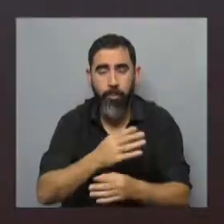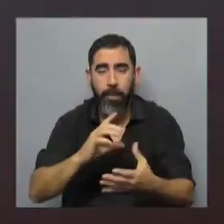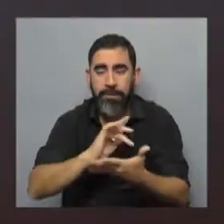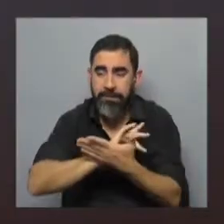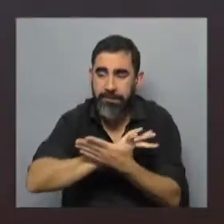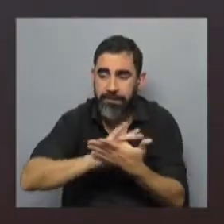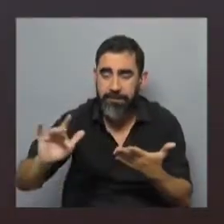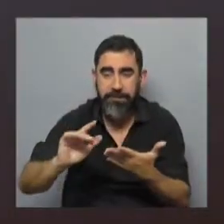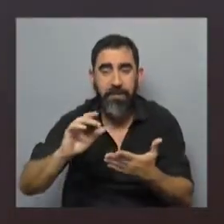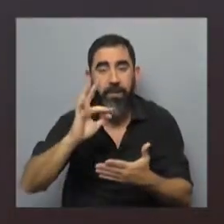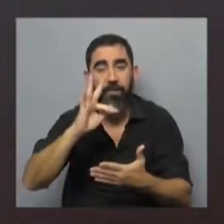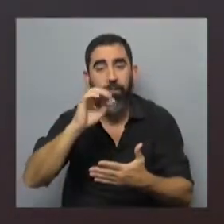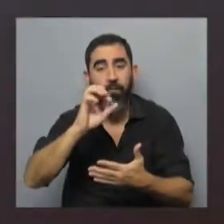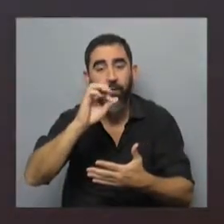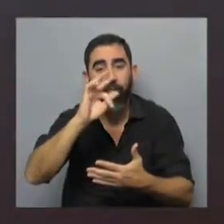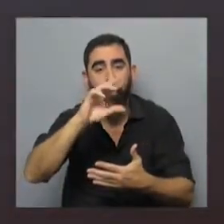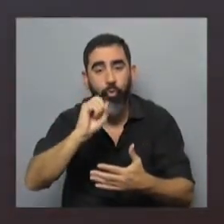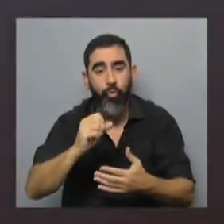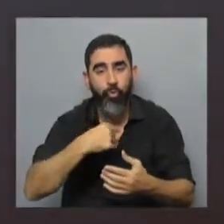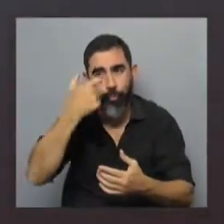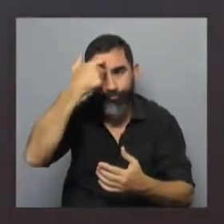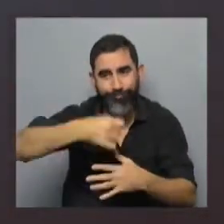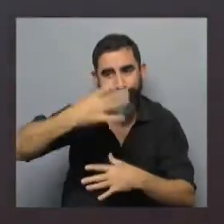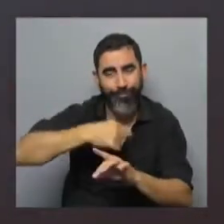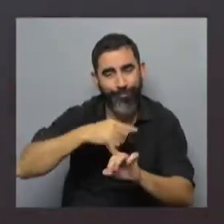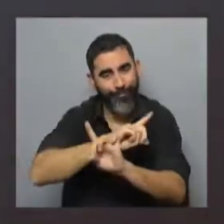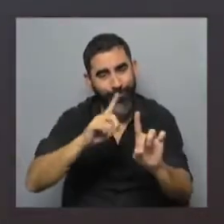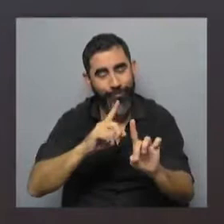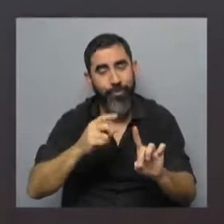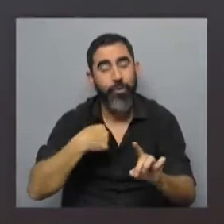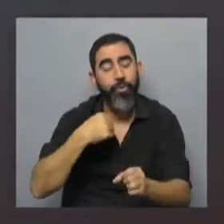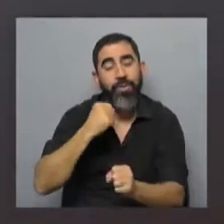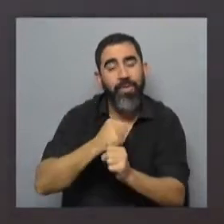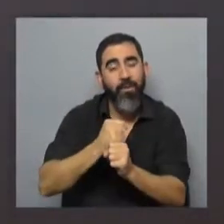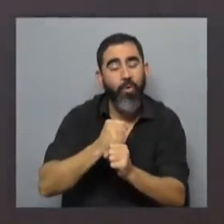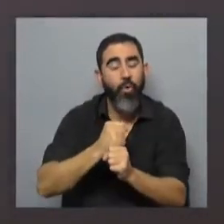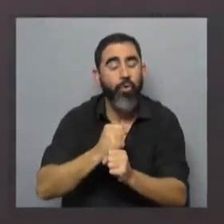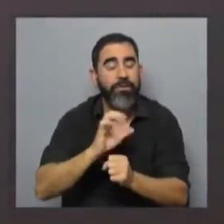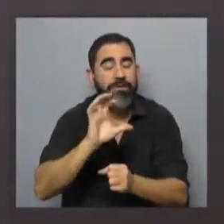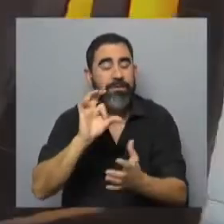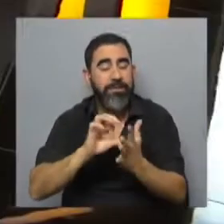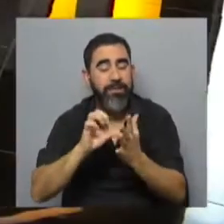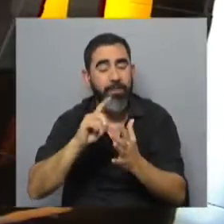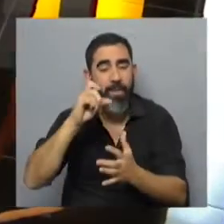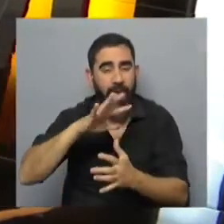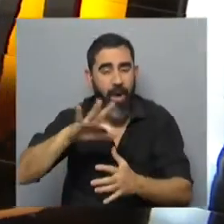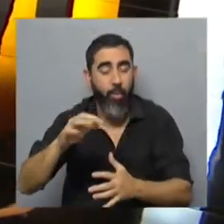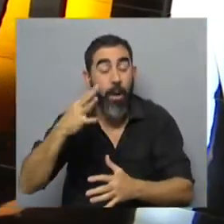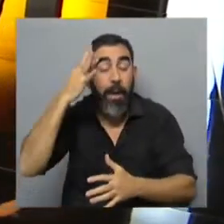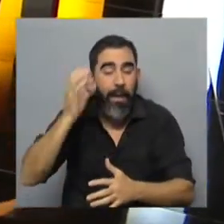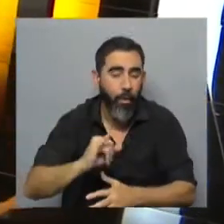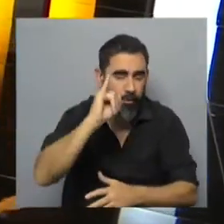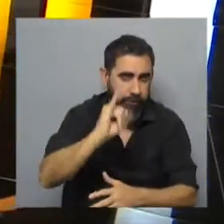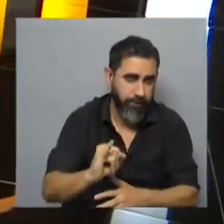fósforo? Sí, yo no soy especialista en la temática. Yo soy ecólogo, sí. Trabajamos en ecología de sistemas acuáticos. Entiendo que sí,